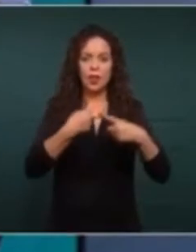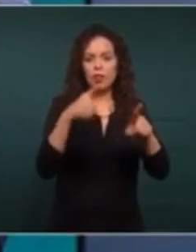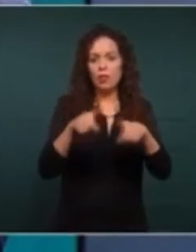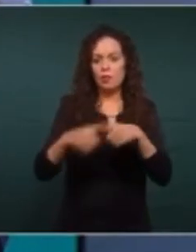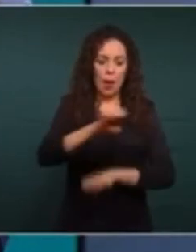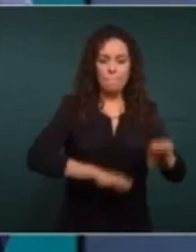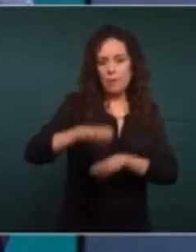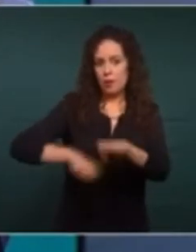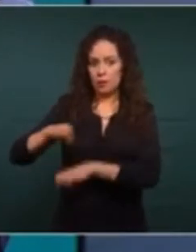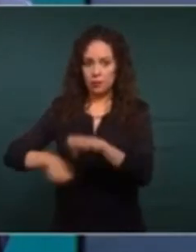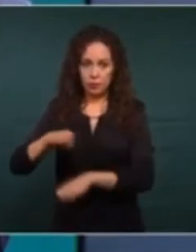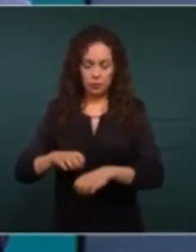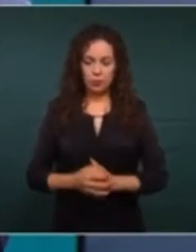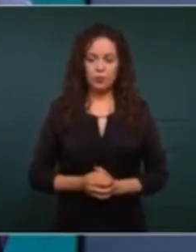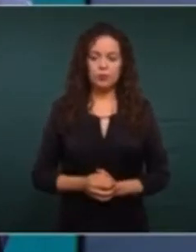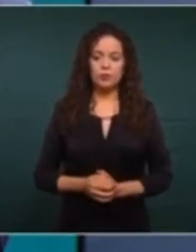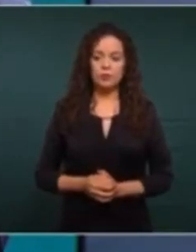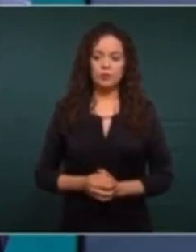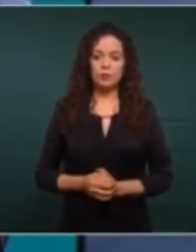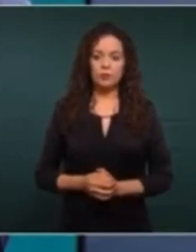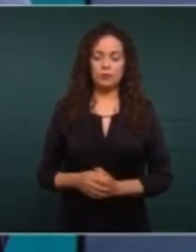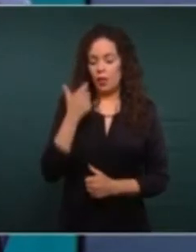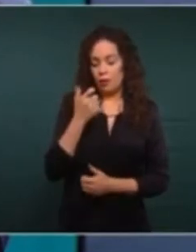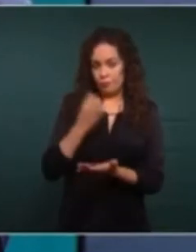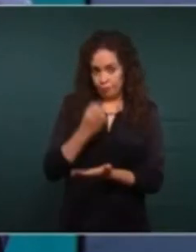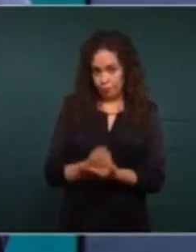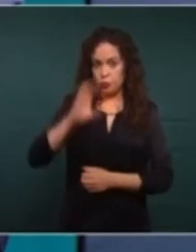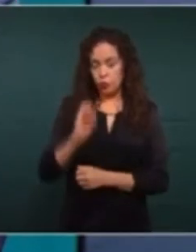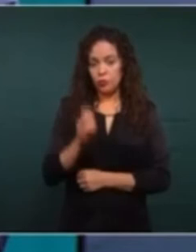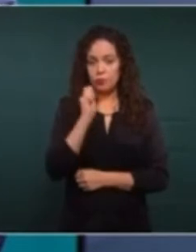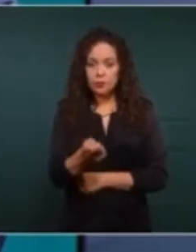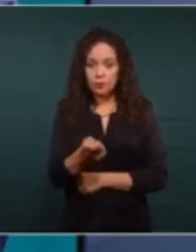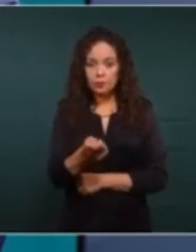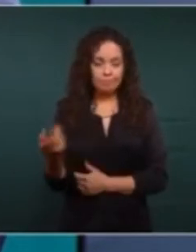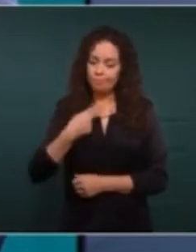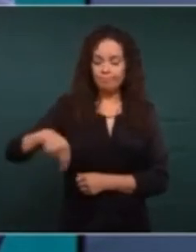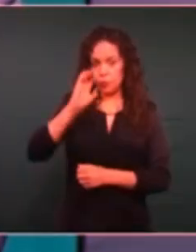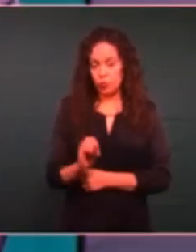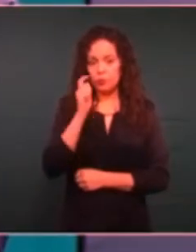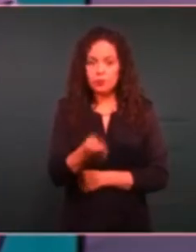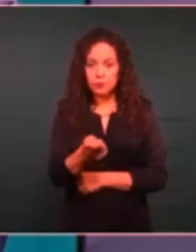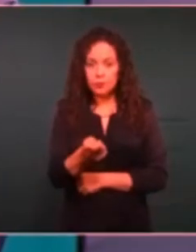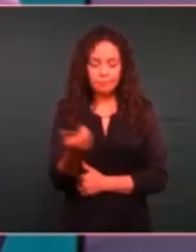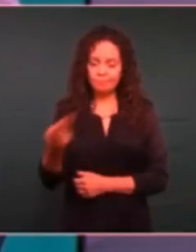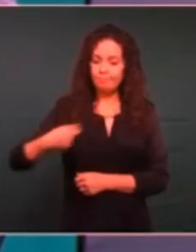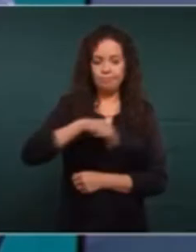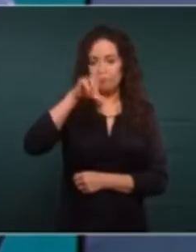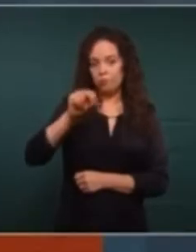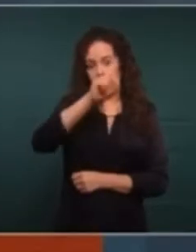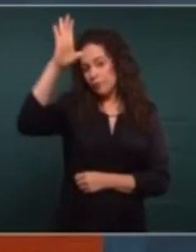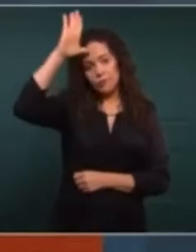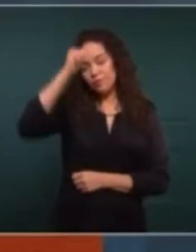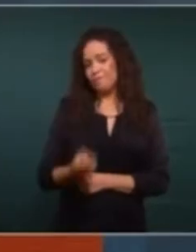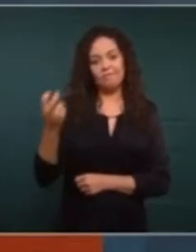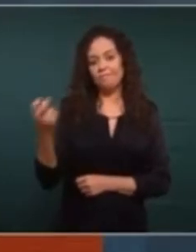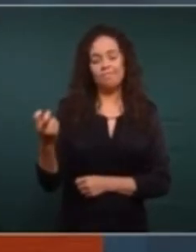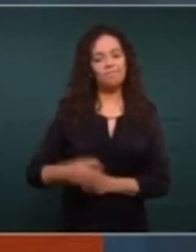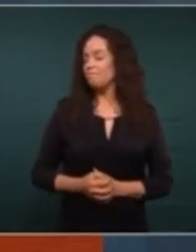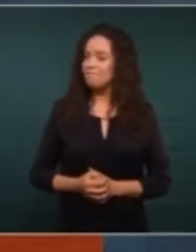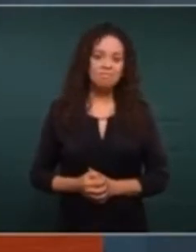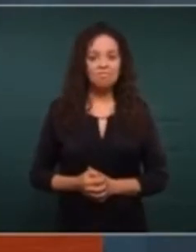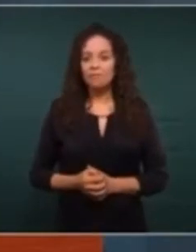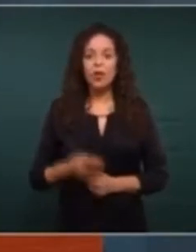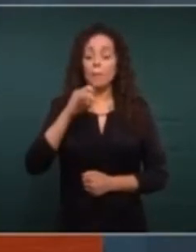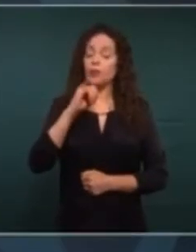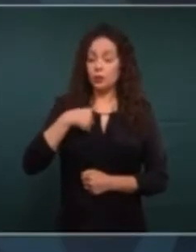a corporaciones económicas o financieras. Nosotros no estamos de acuerdo con eso. Nosotros no estamos de acuerdo con eso. Nos importa